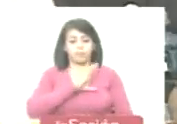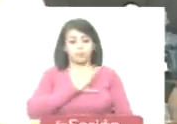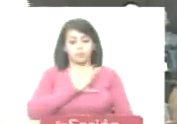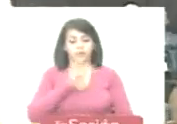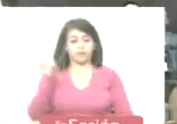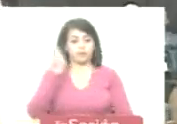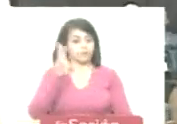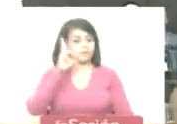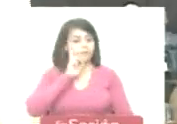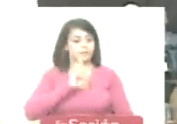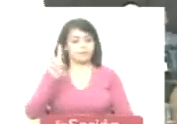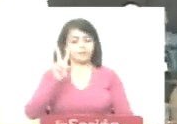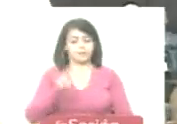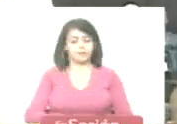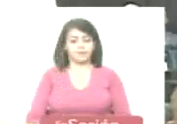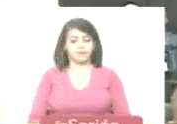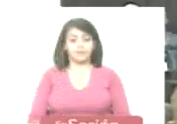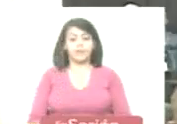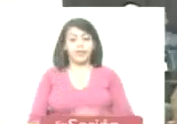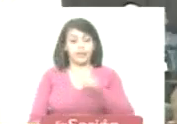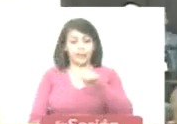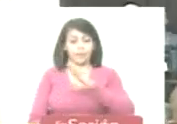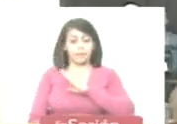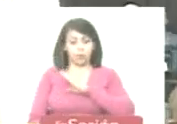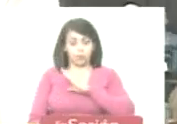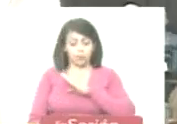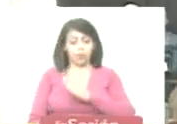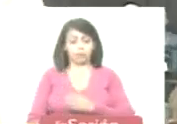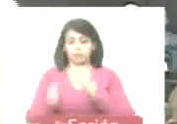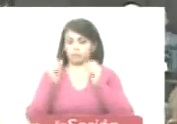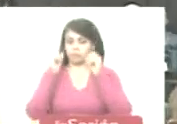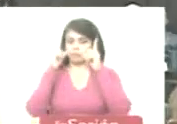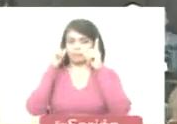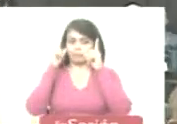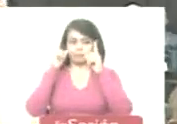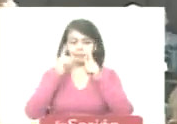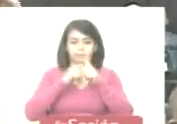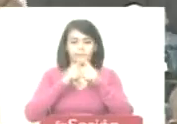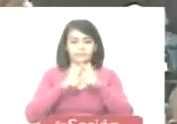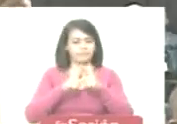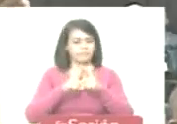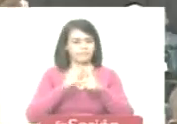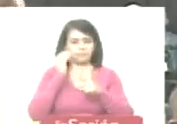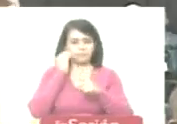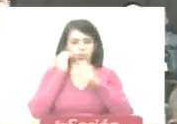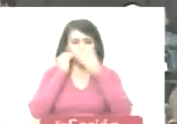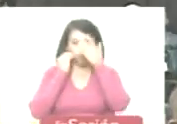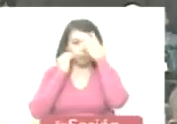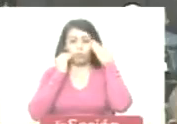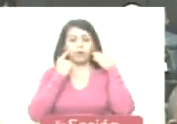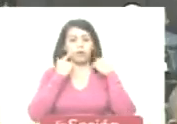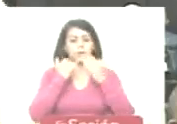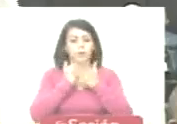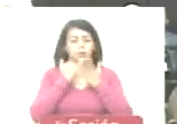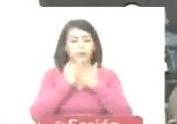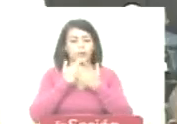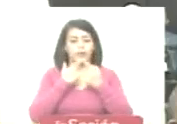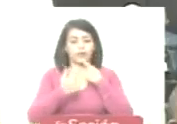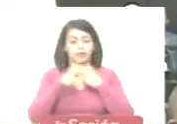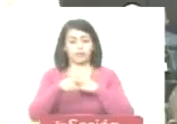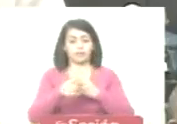la República Bolivariana de Venezuela. Es insólito y ridículo el argumento